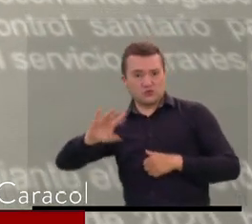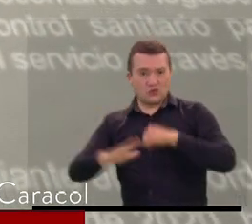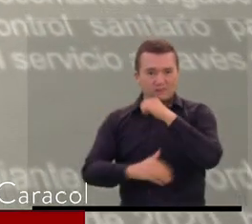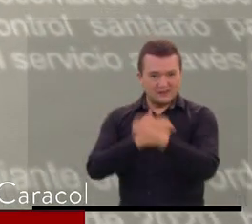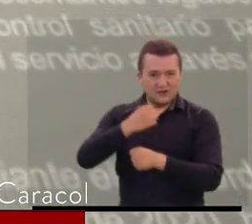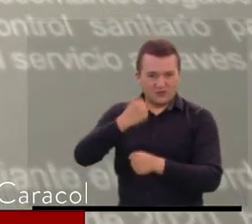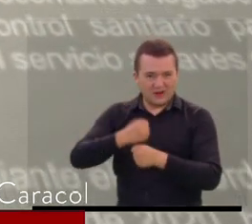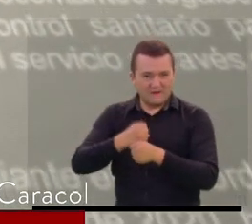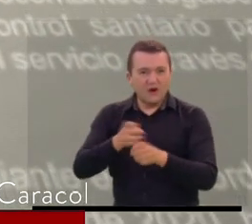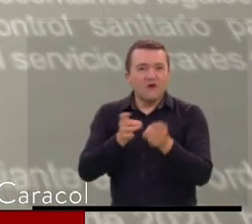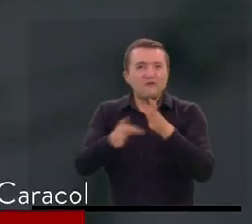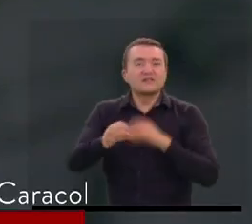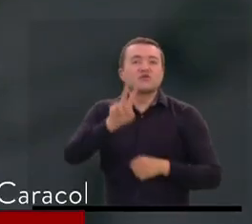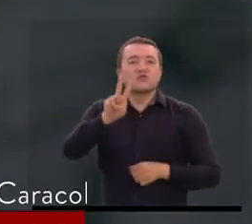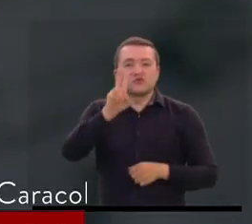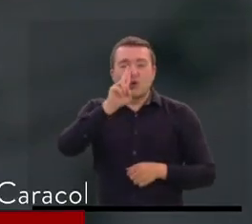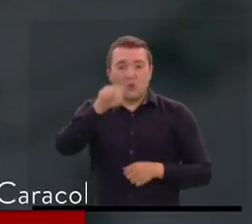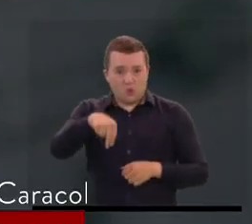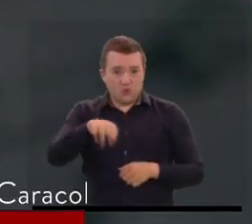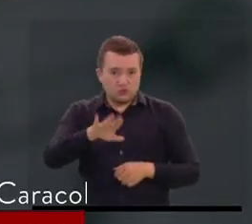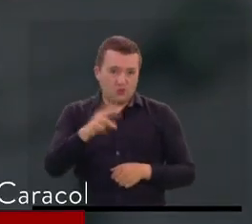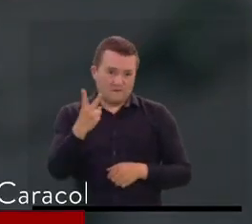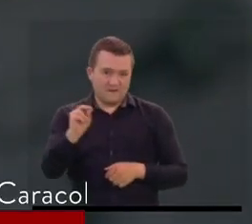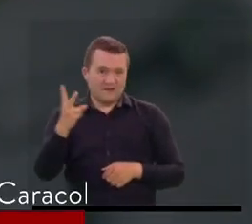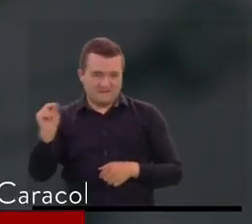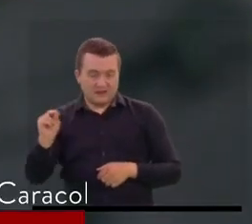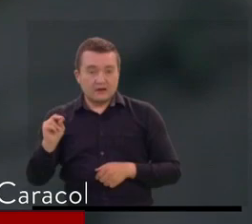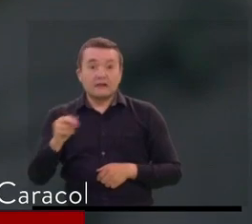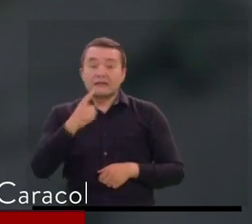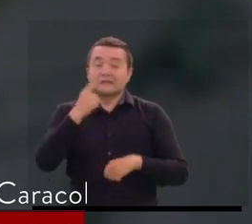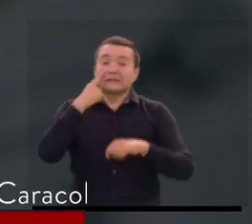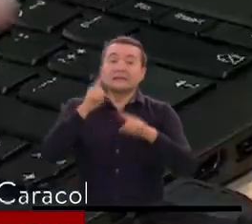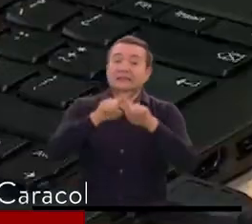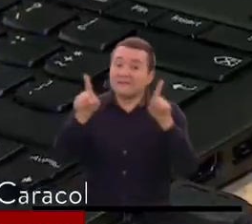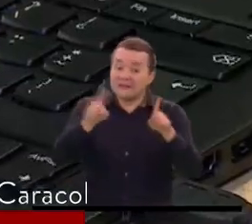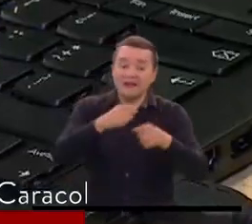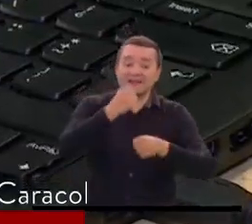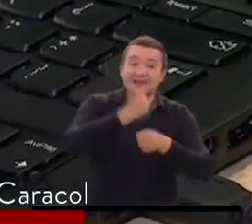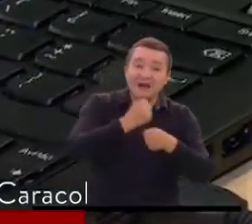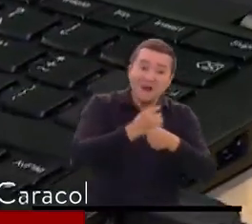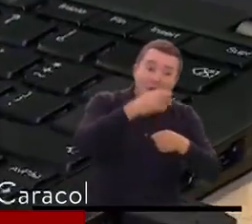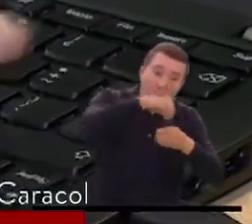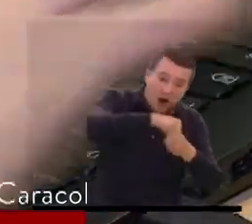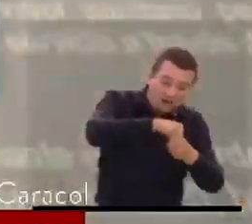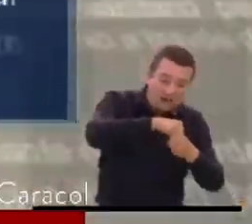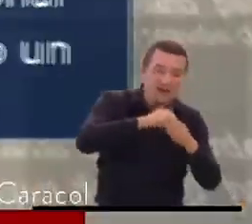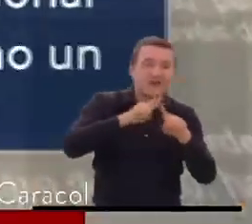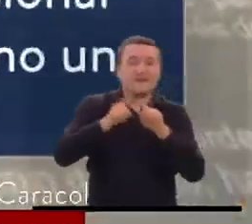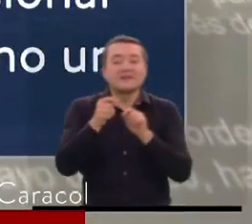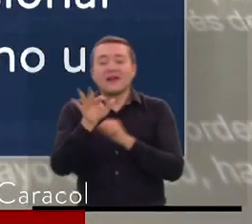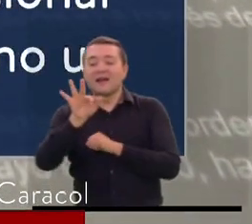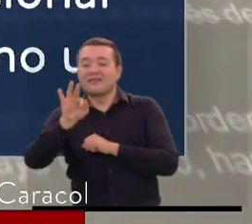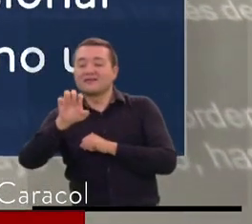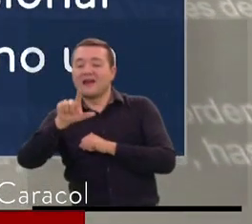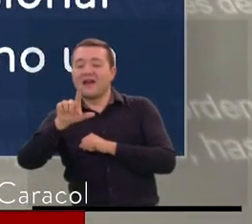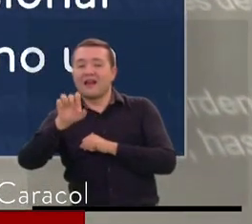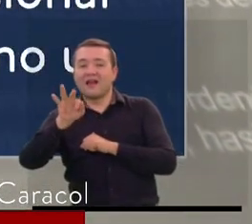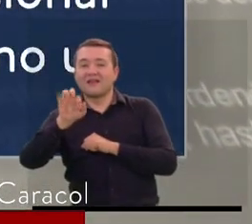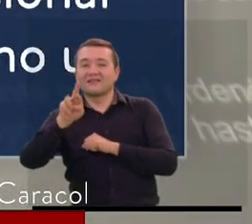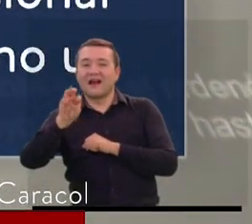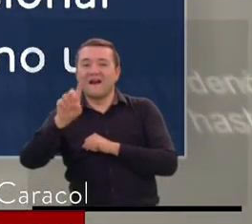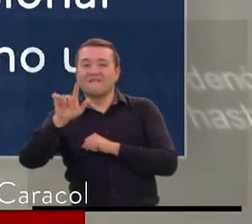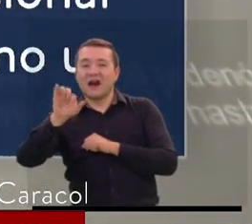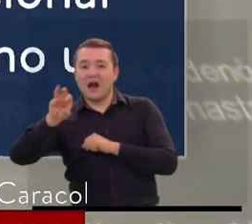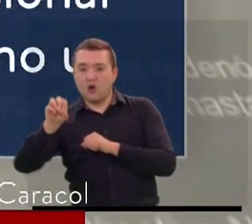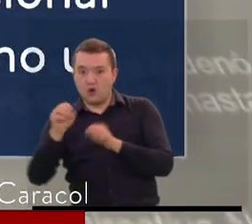fecha 2 de junio de 2020 es que una cosa es el trabajo en casa y otra el teletrabajo. Cuando el trabajador desarrolla su